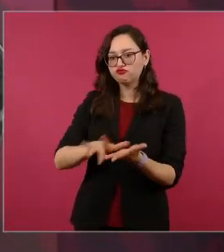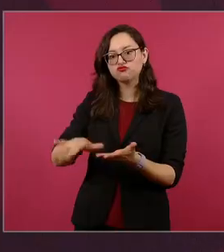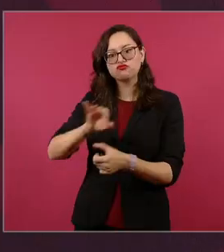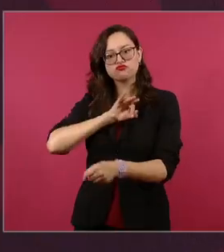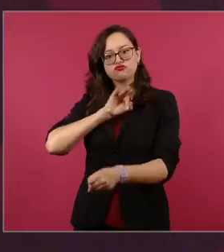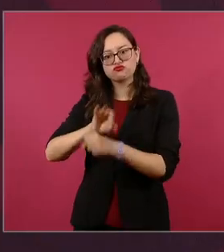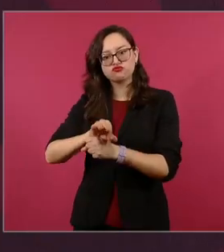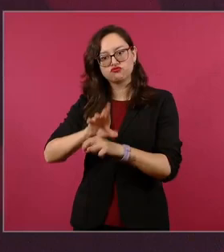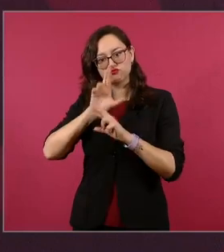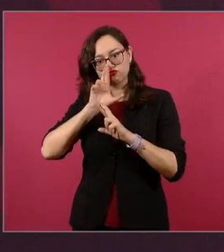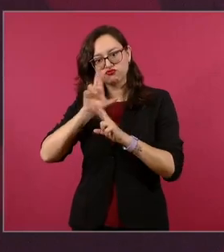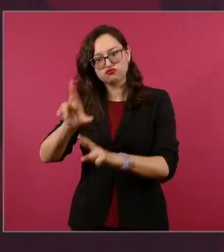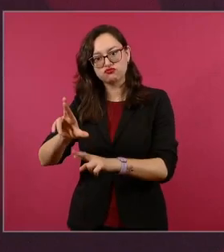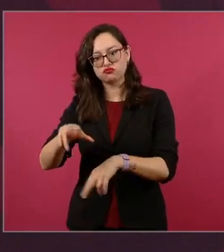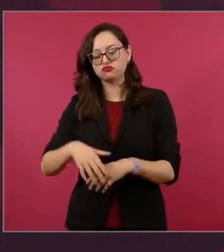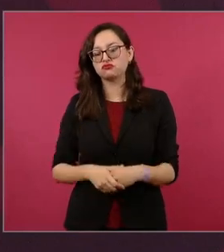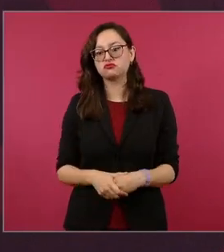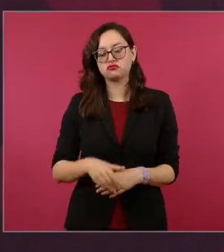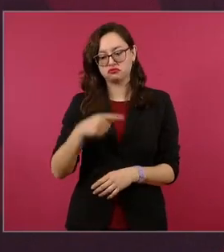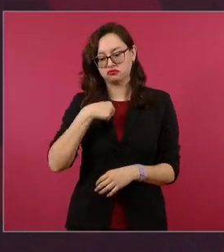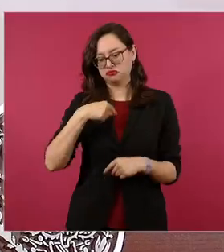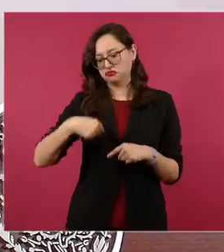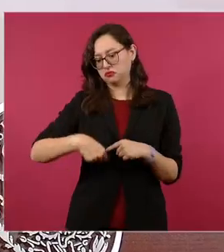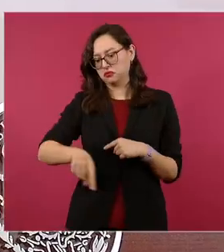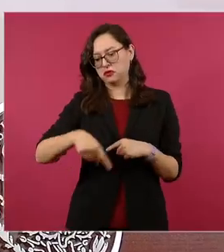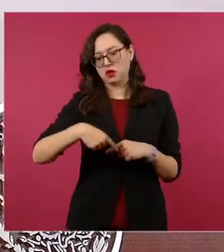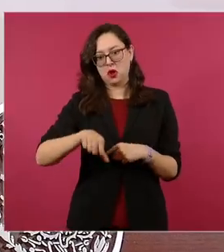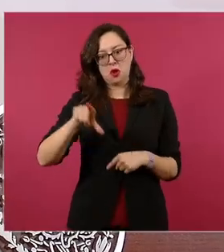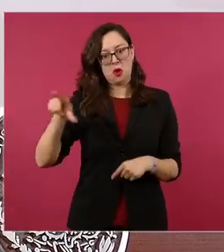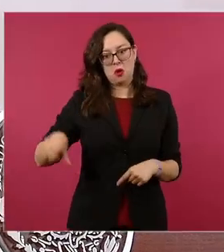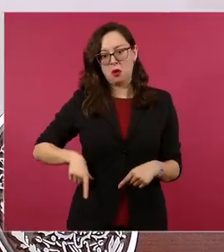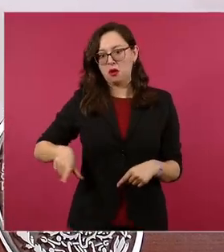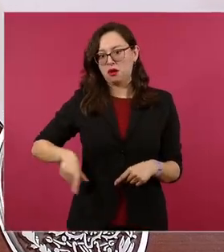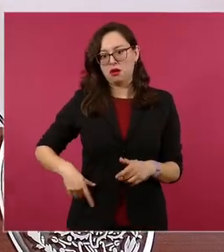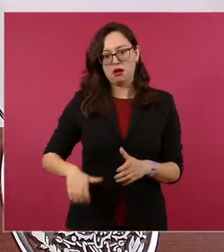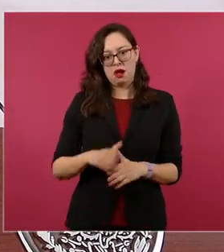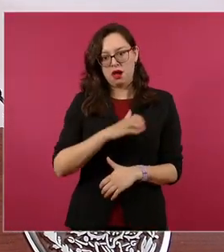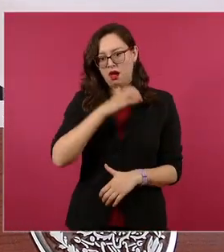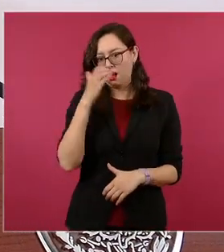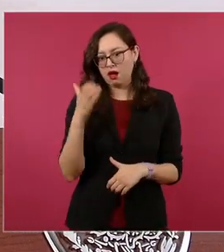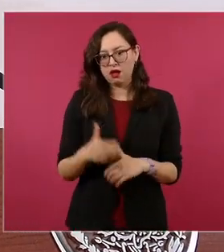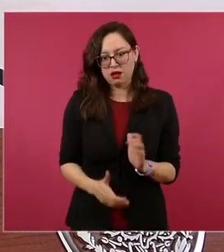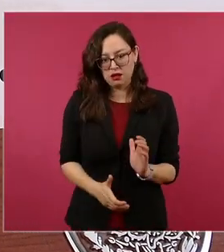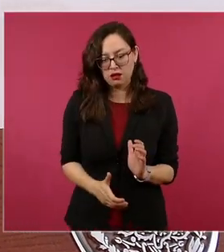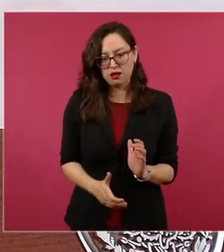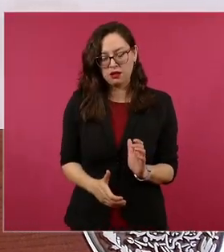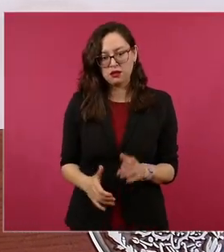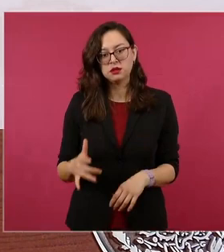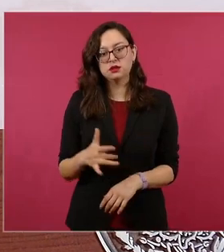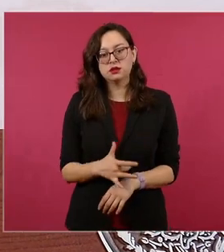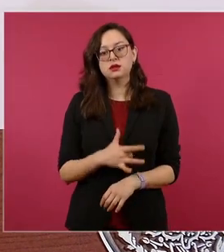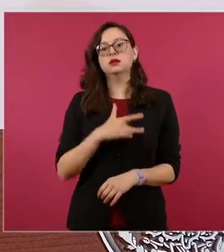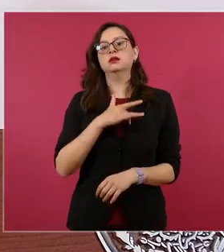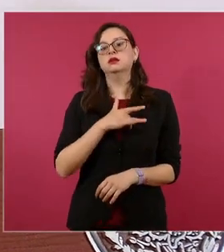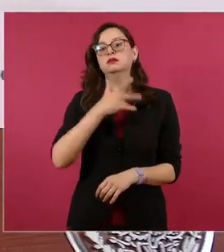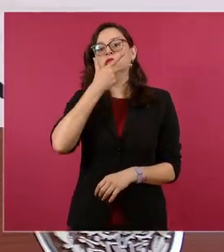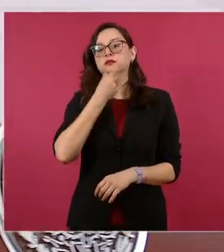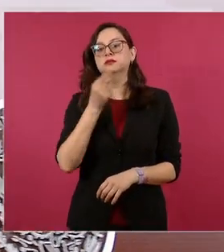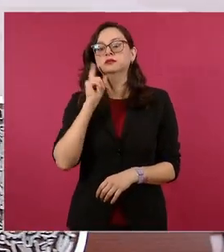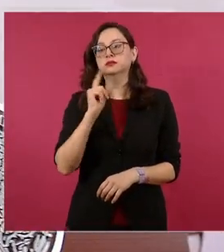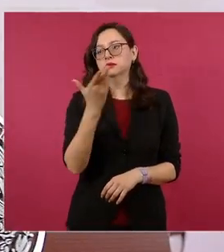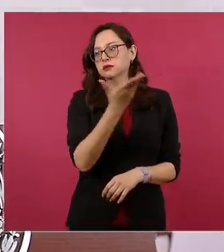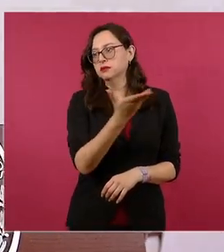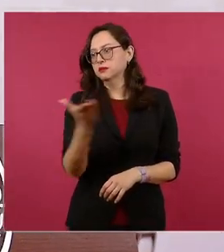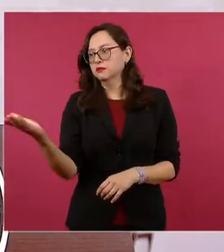Estoy terminando el gobierno y agradezco mucho a las maestras, a los maestros, porque han sido muy